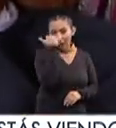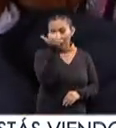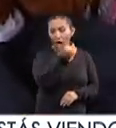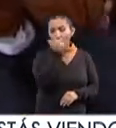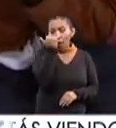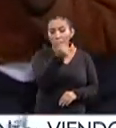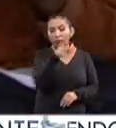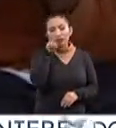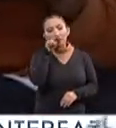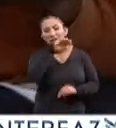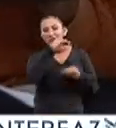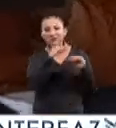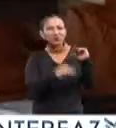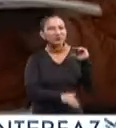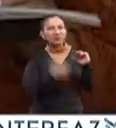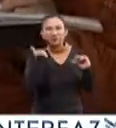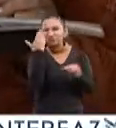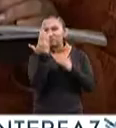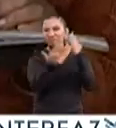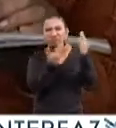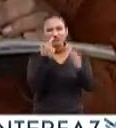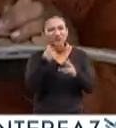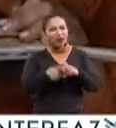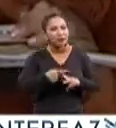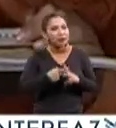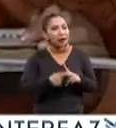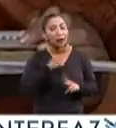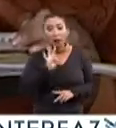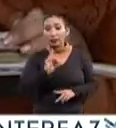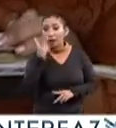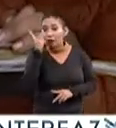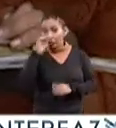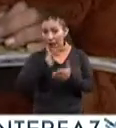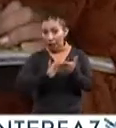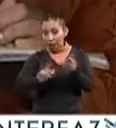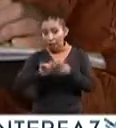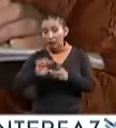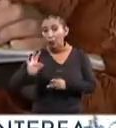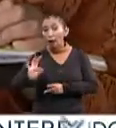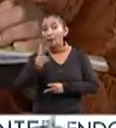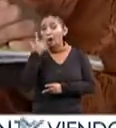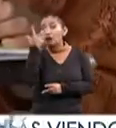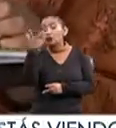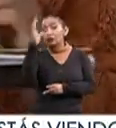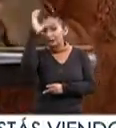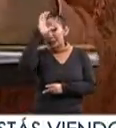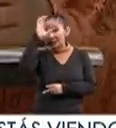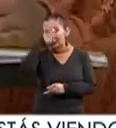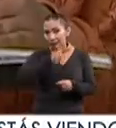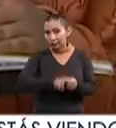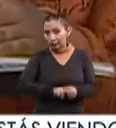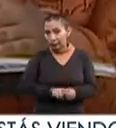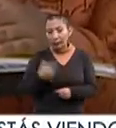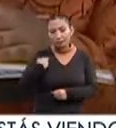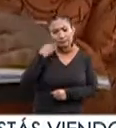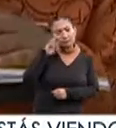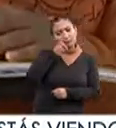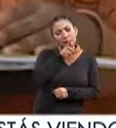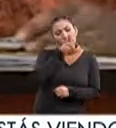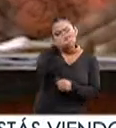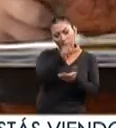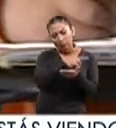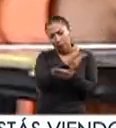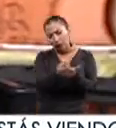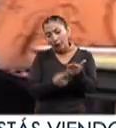estudiantes tienen un bajo rendimiento en matemáticas, 42% en lectura y 48% en ciencias, según los resultados